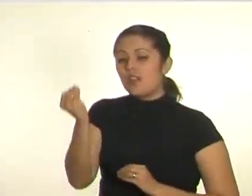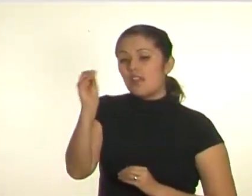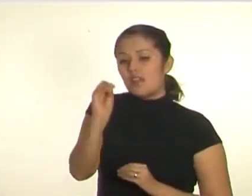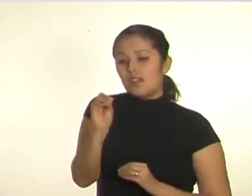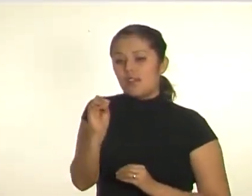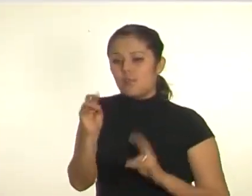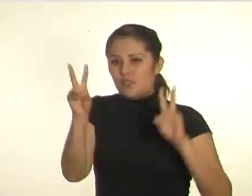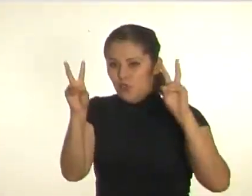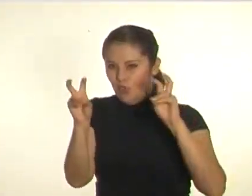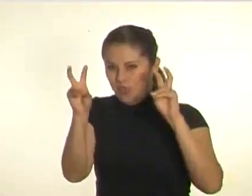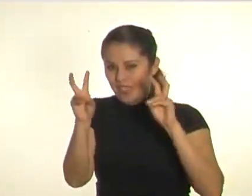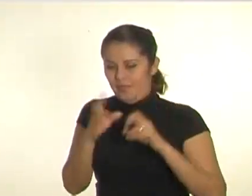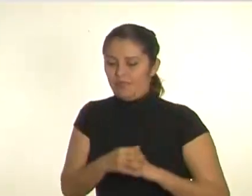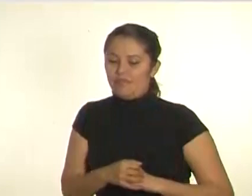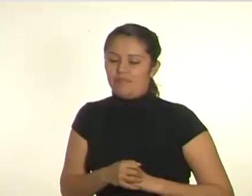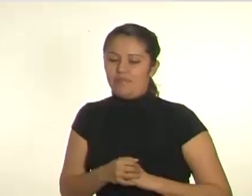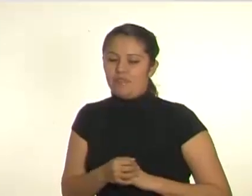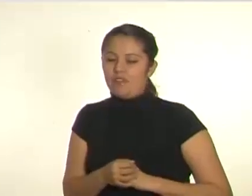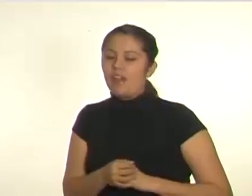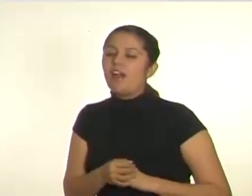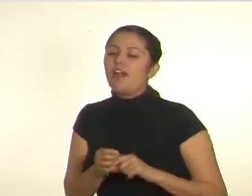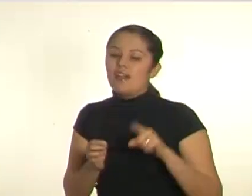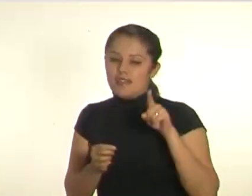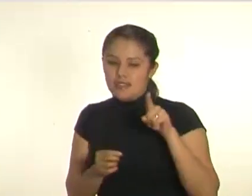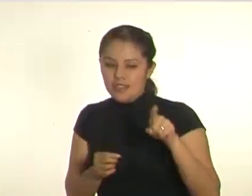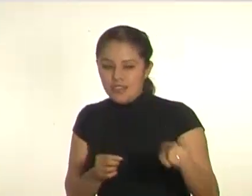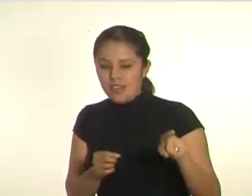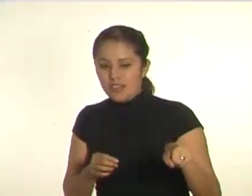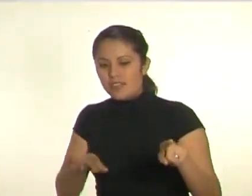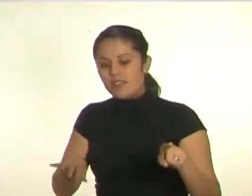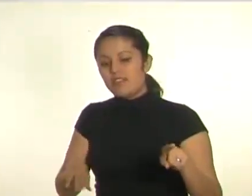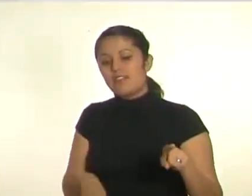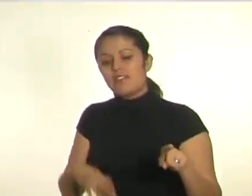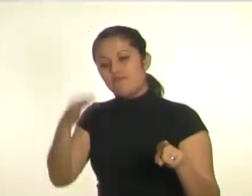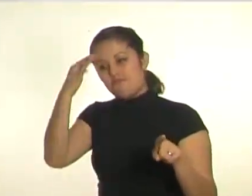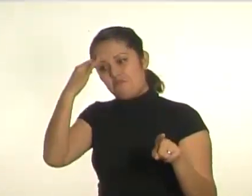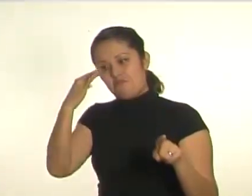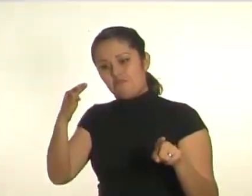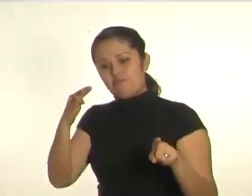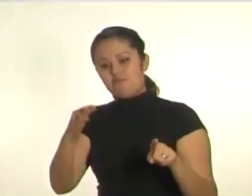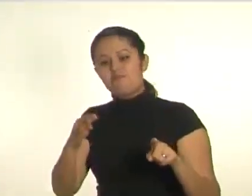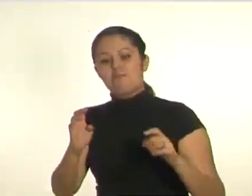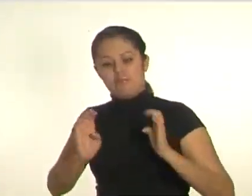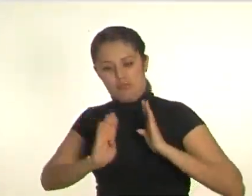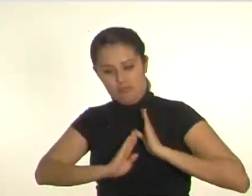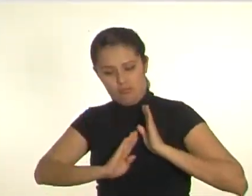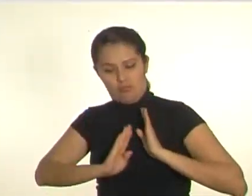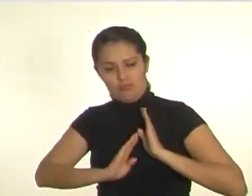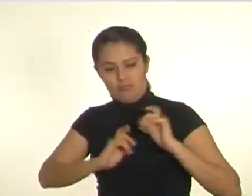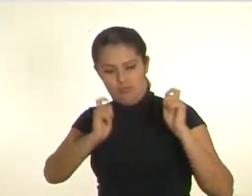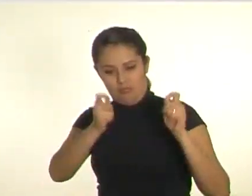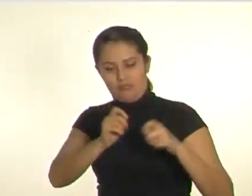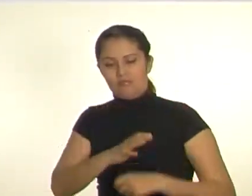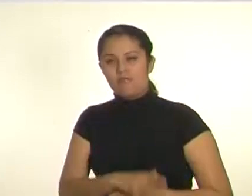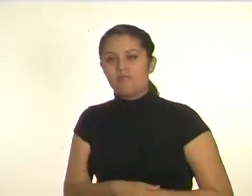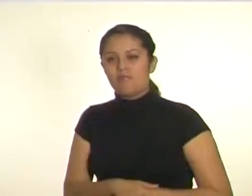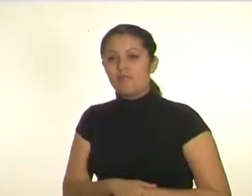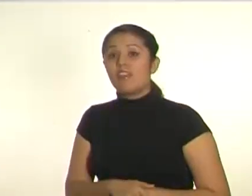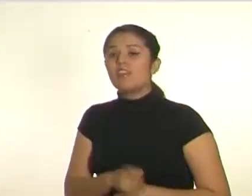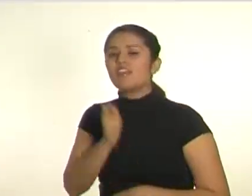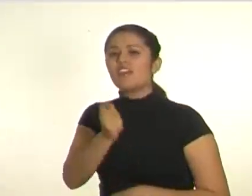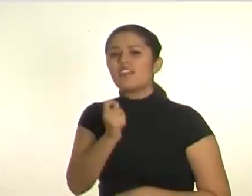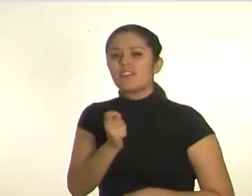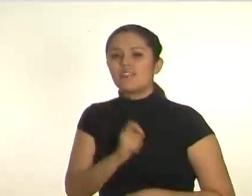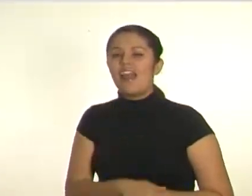lo volvemos a leer. Ese señor es un coronel. Bien, estamos